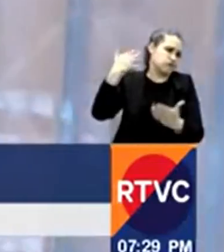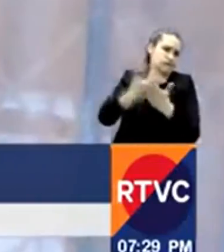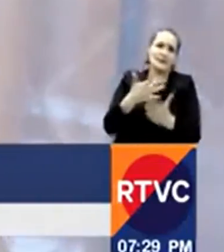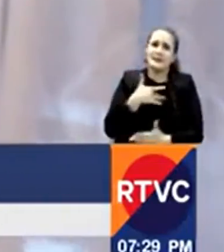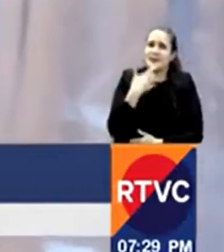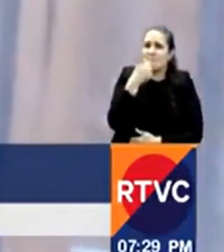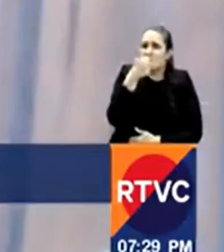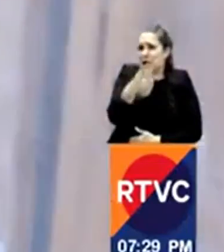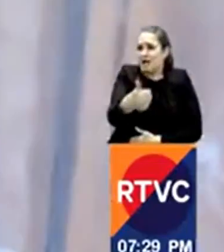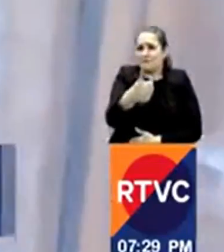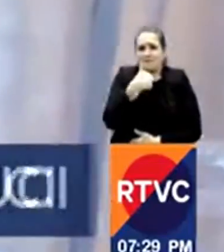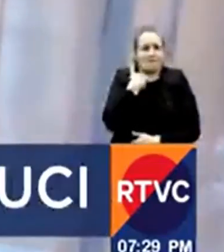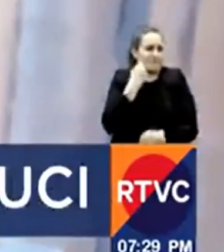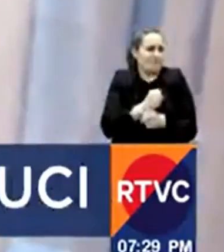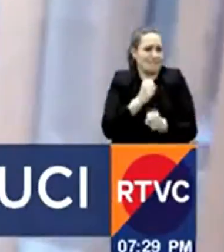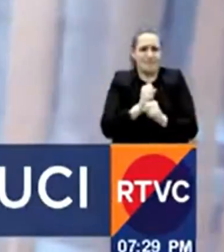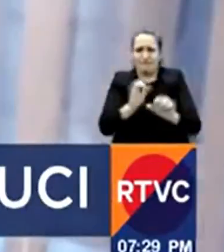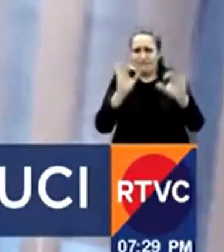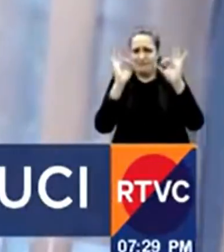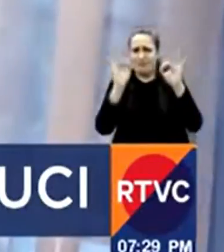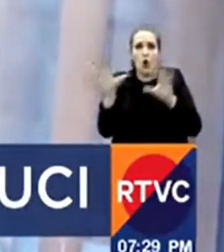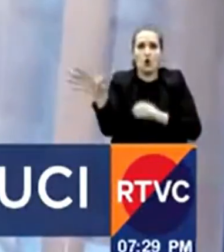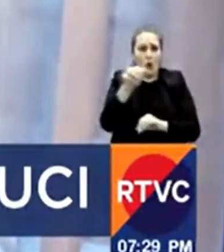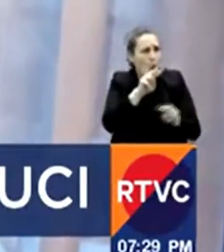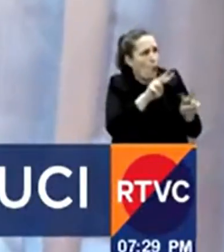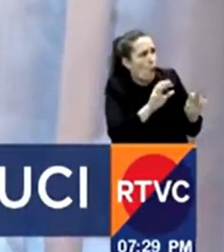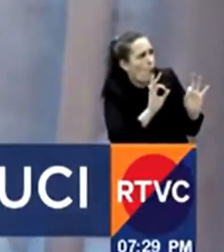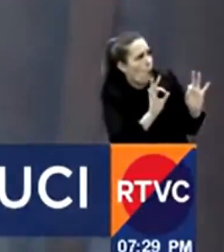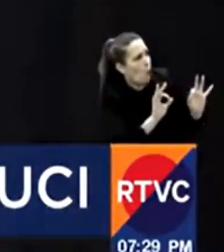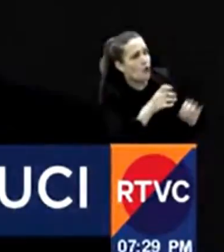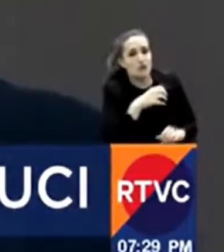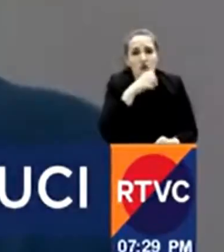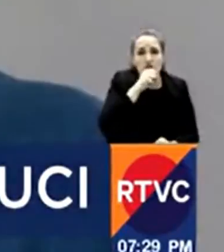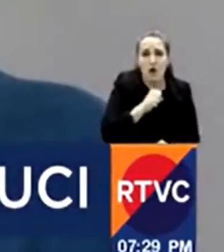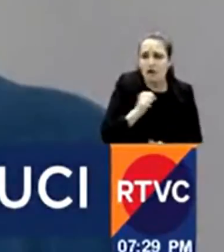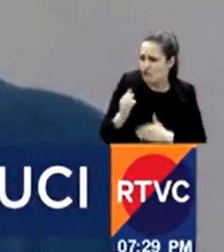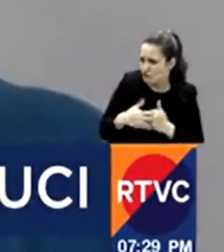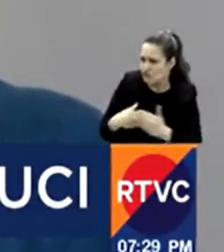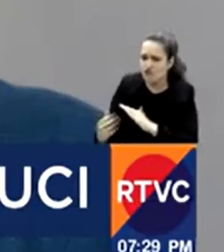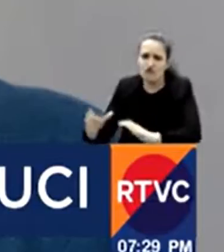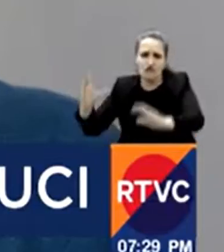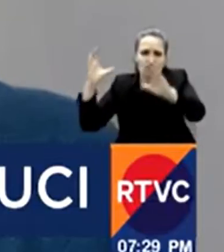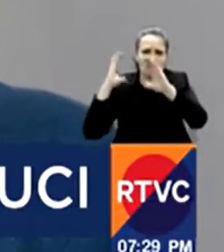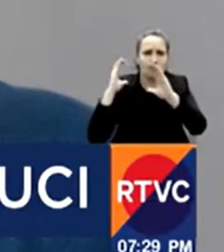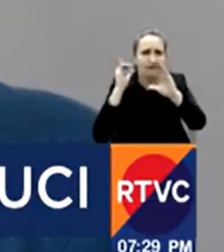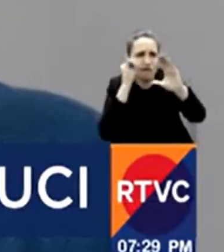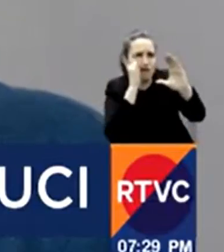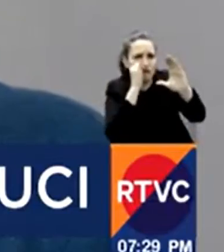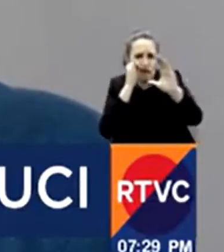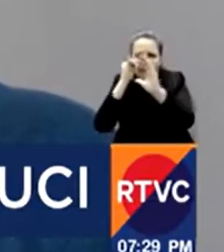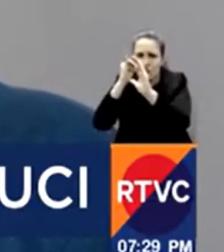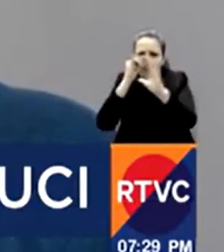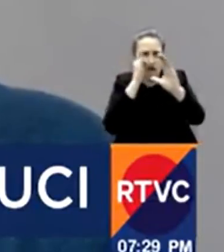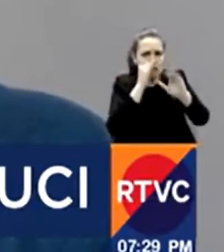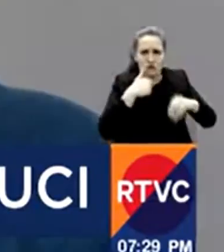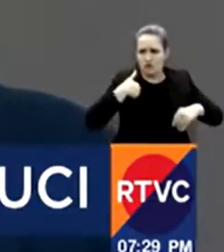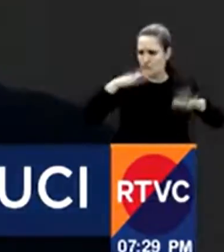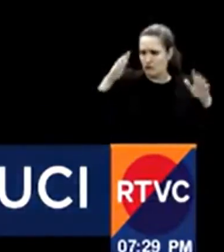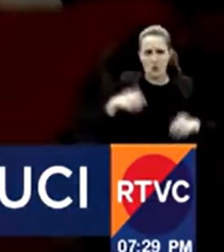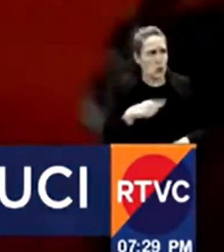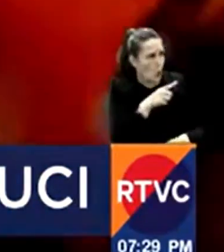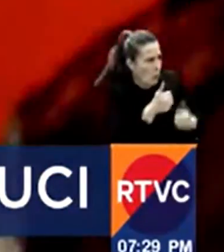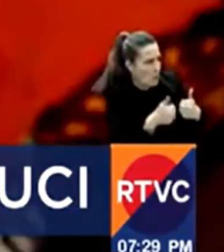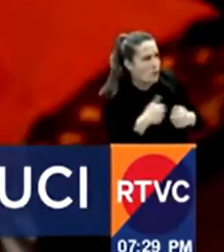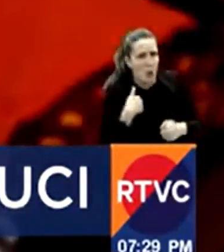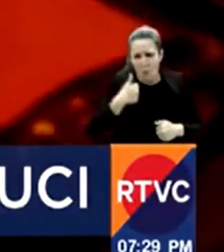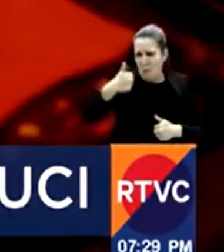bien. Es más, todo el mundo se admiraba, oiga, viejito, y usted trotando todavía, eso no lo hacemos ni